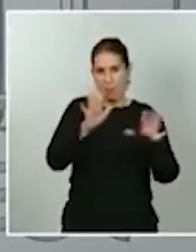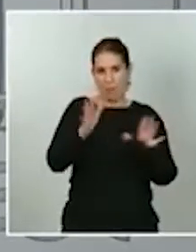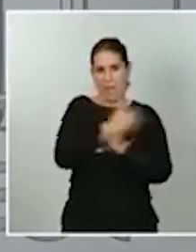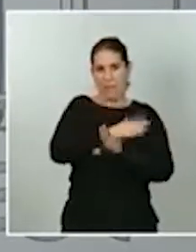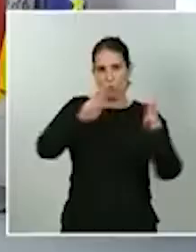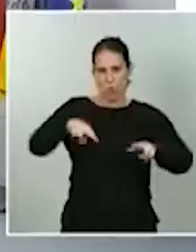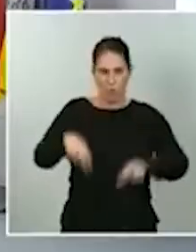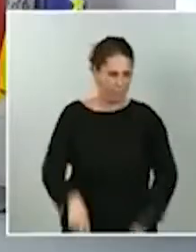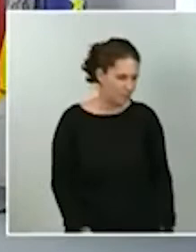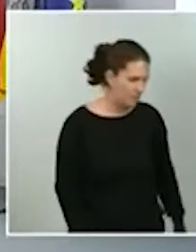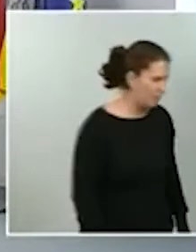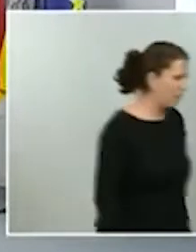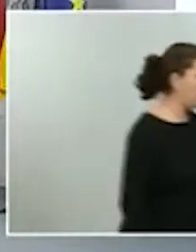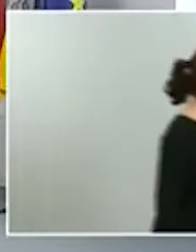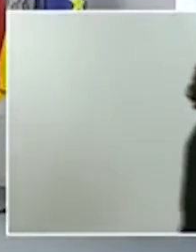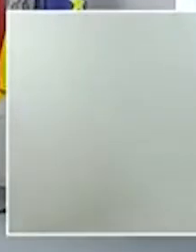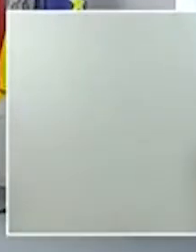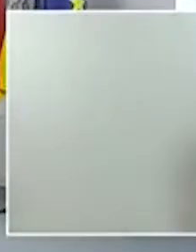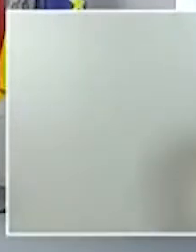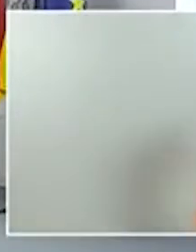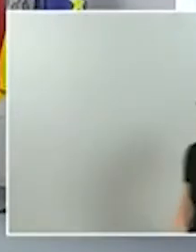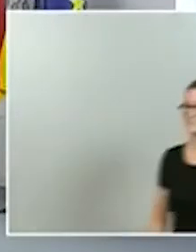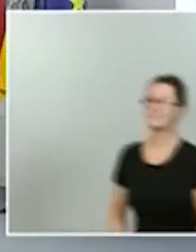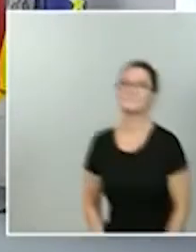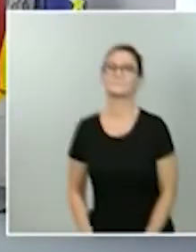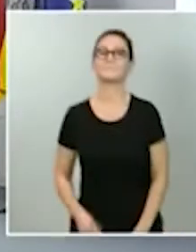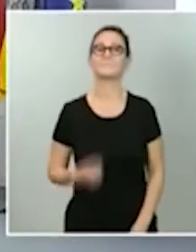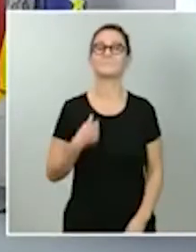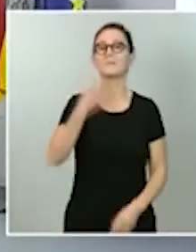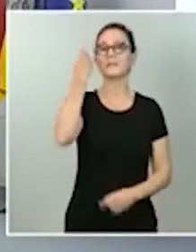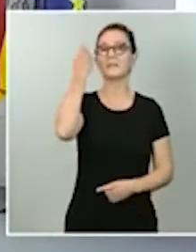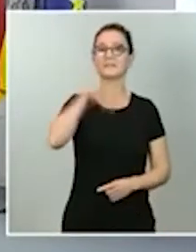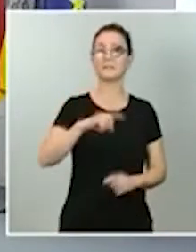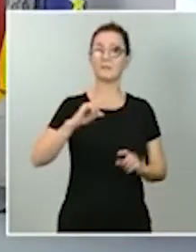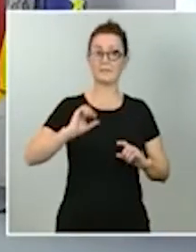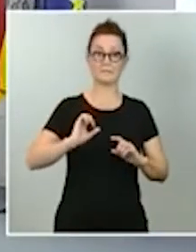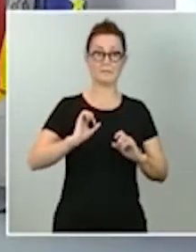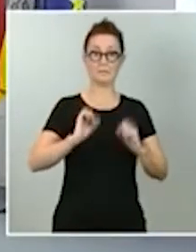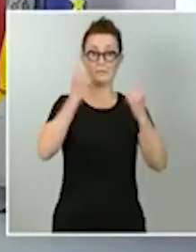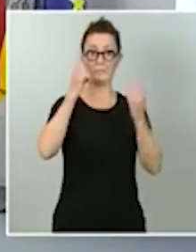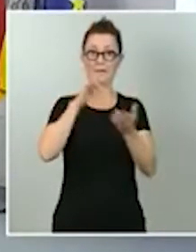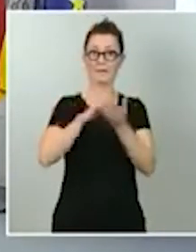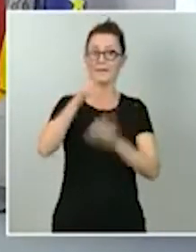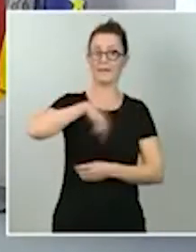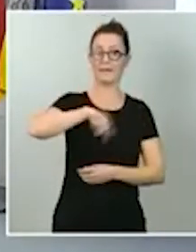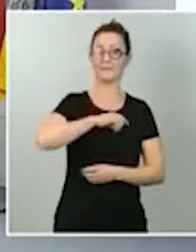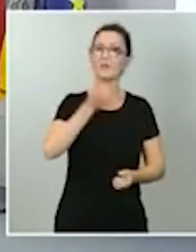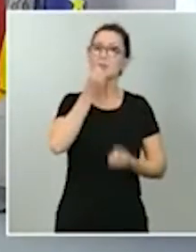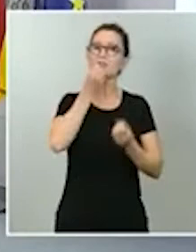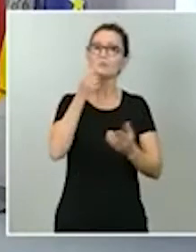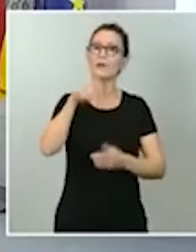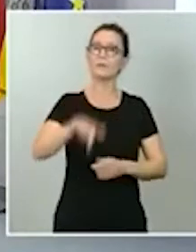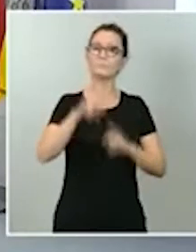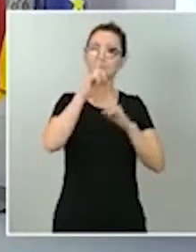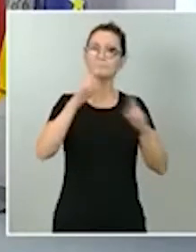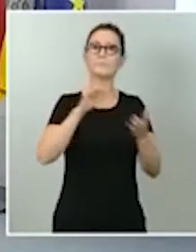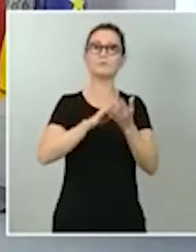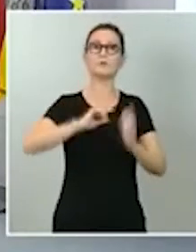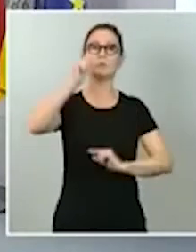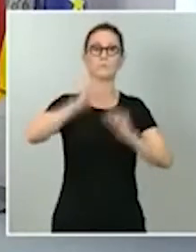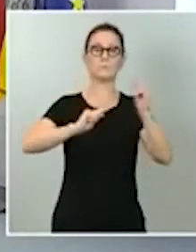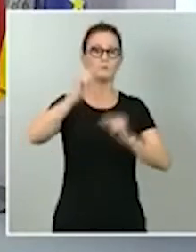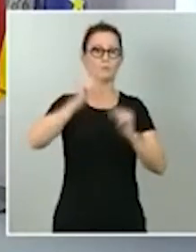saben además que el gobierno viene trasladando desde el primer día que este año nos encontramos ante un presupuesto inédito un